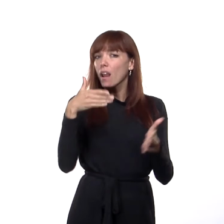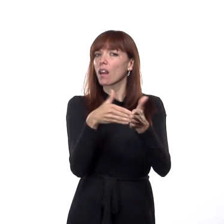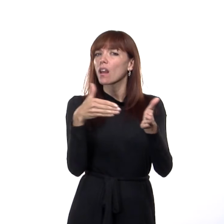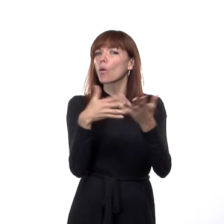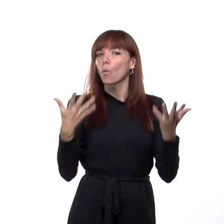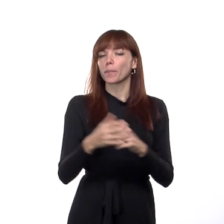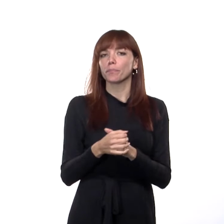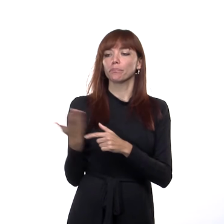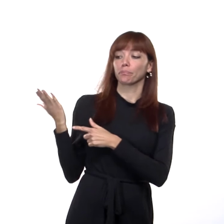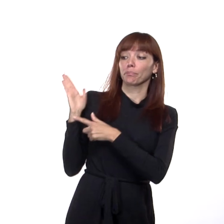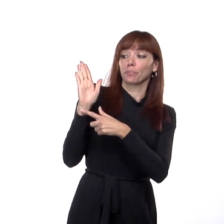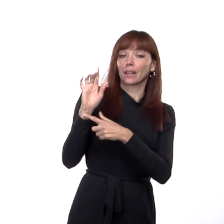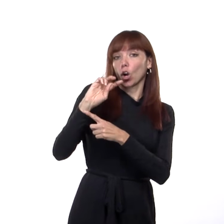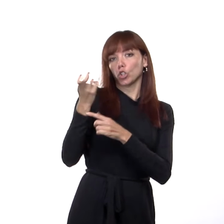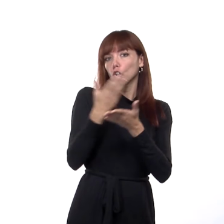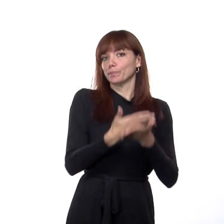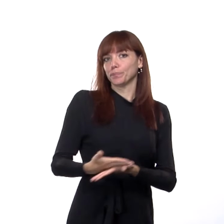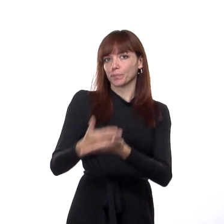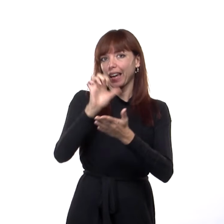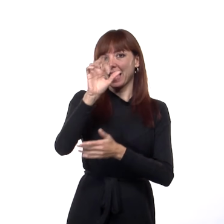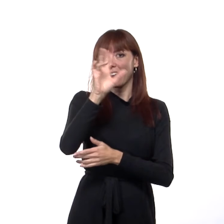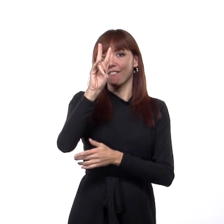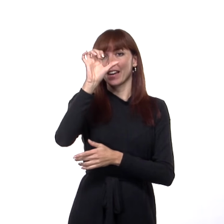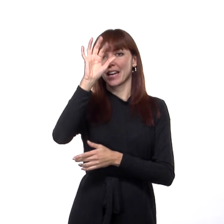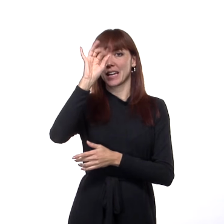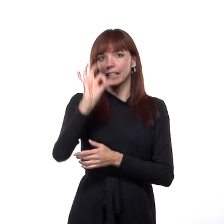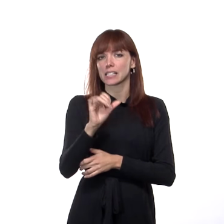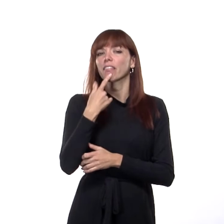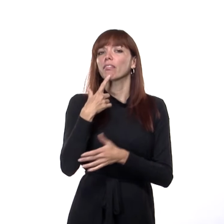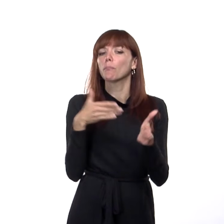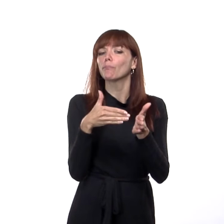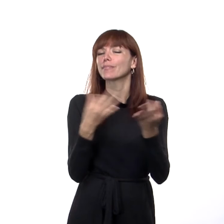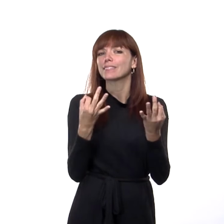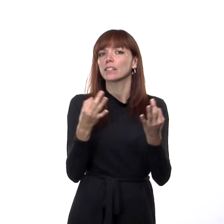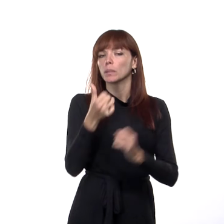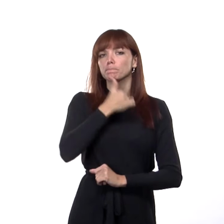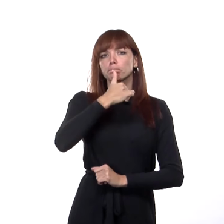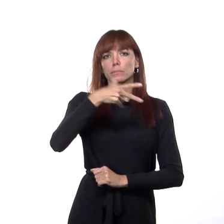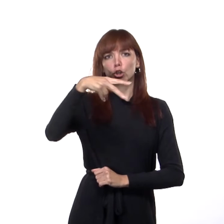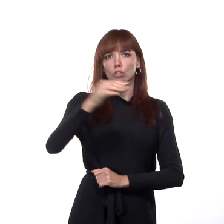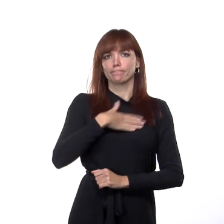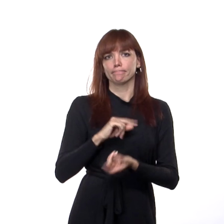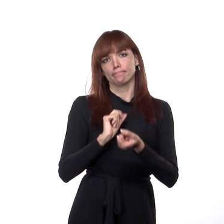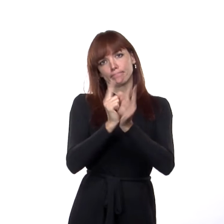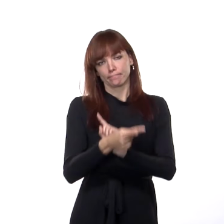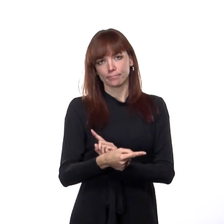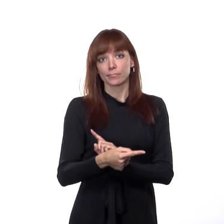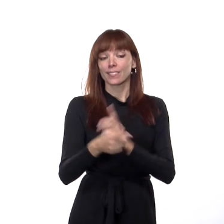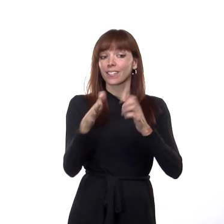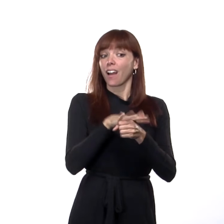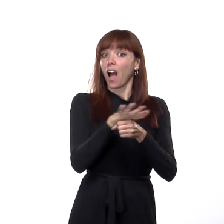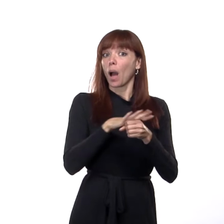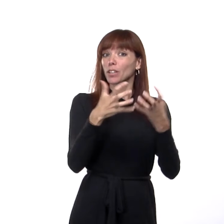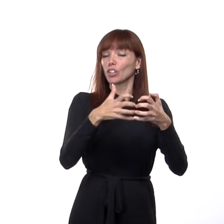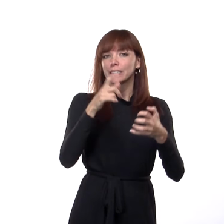estudio en este caso de everis nos dicen que esas barreras son sobre todo la resistencia al cambio la en el ámbito industrial suelen ser muy